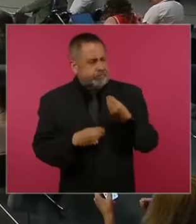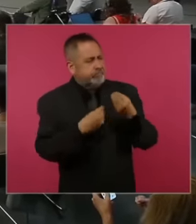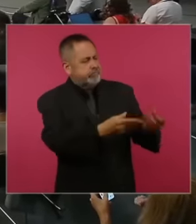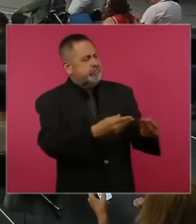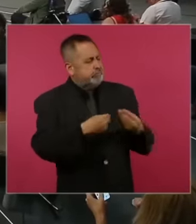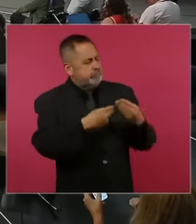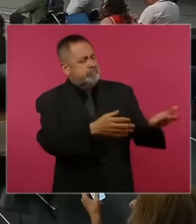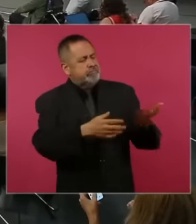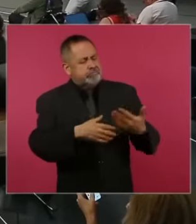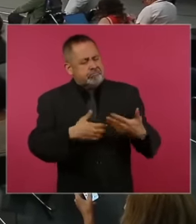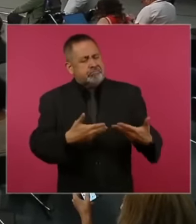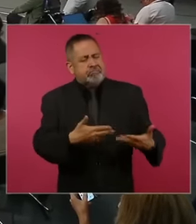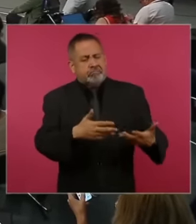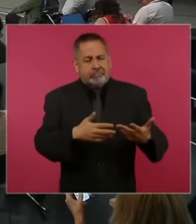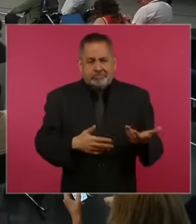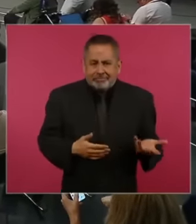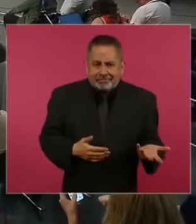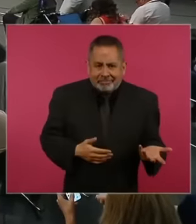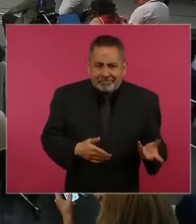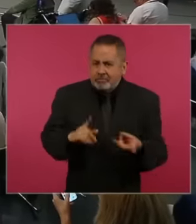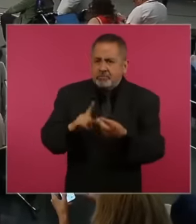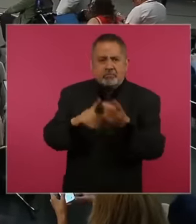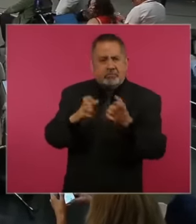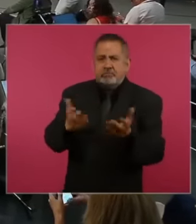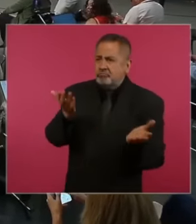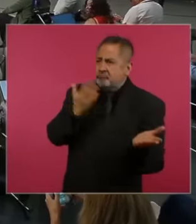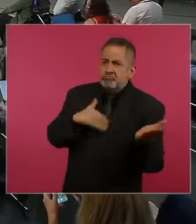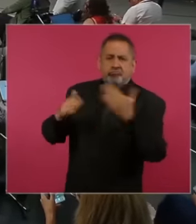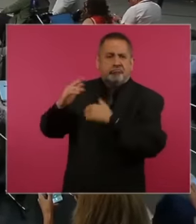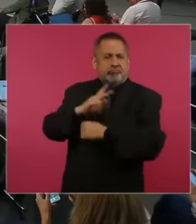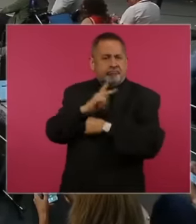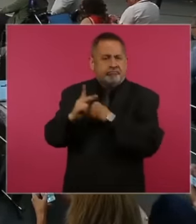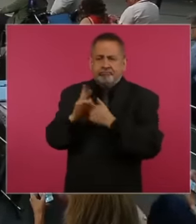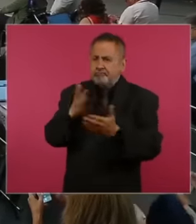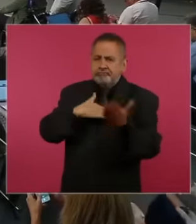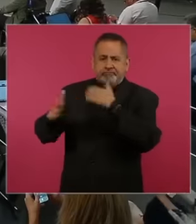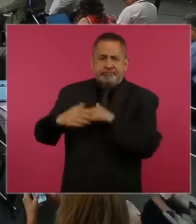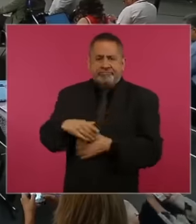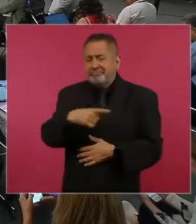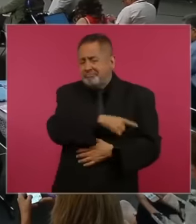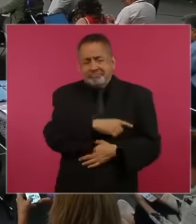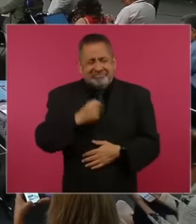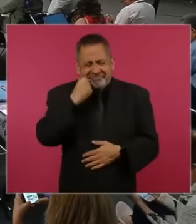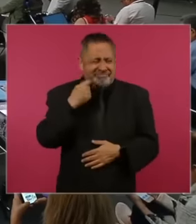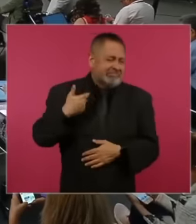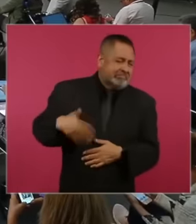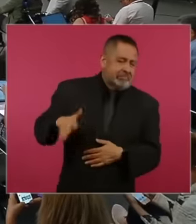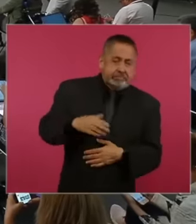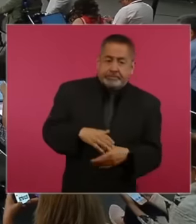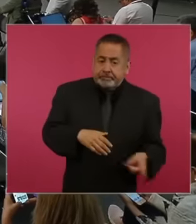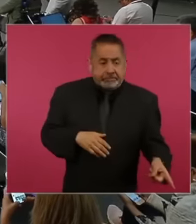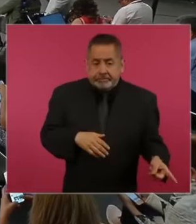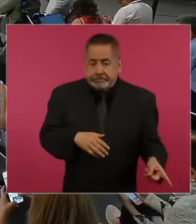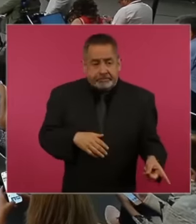sin importarles el desarrollo del país, sin importarle